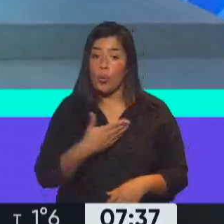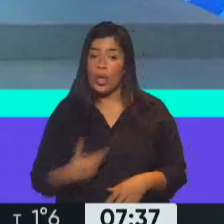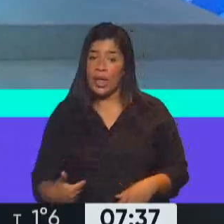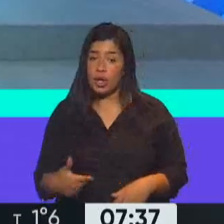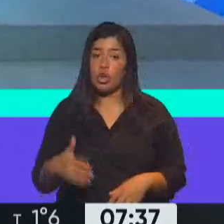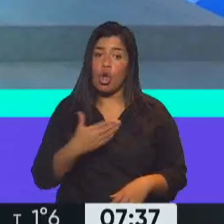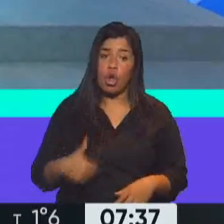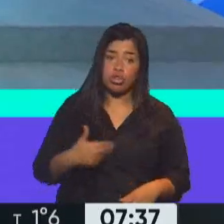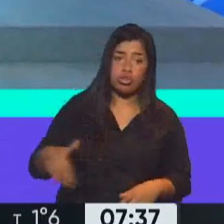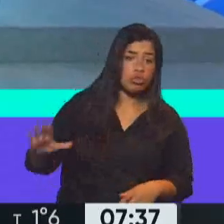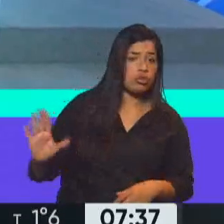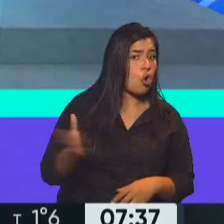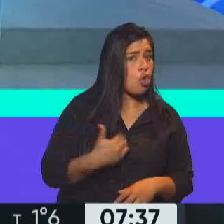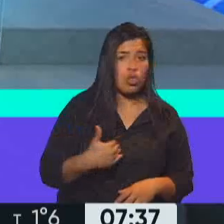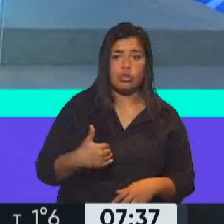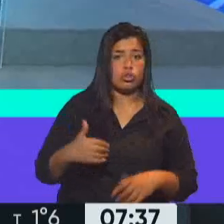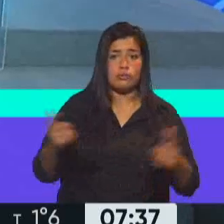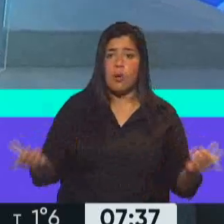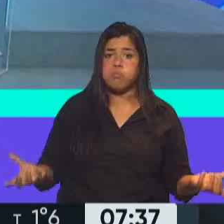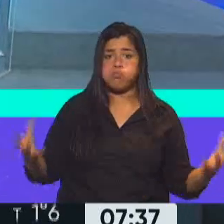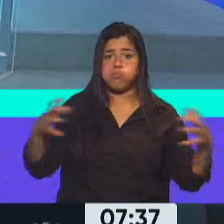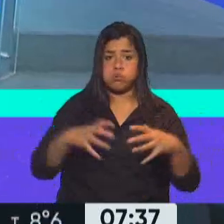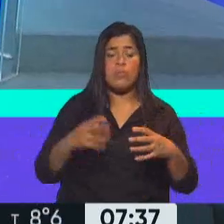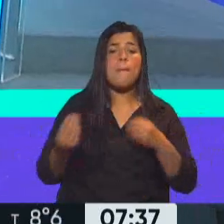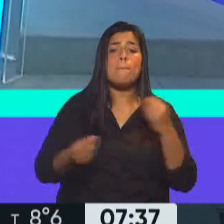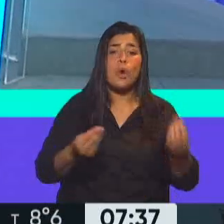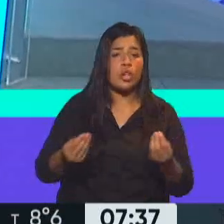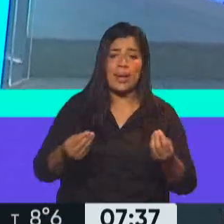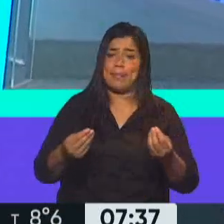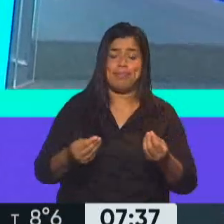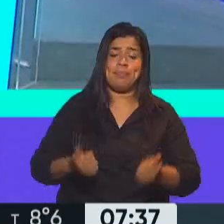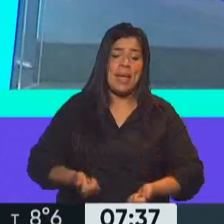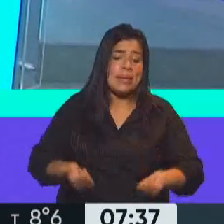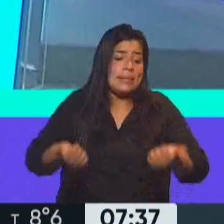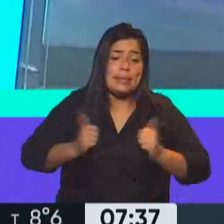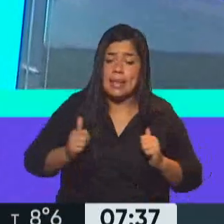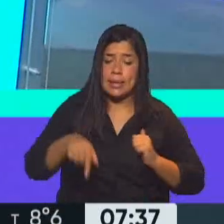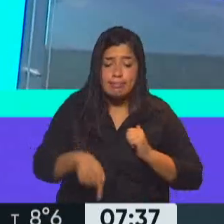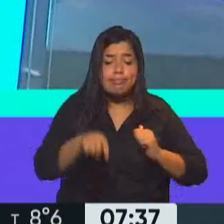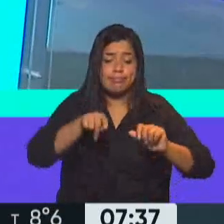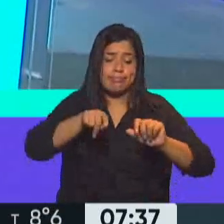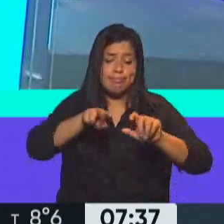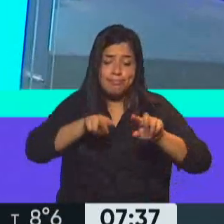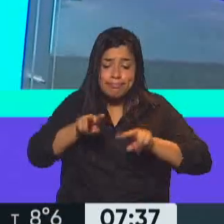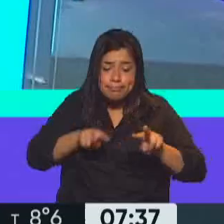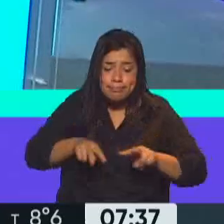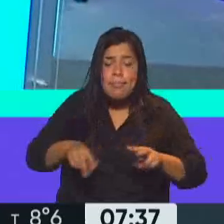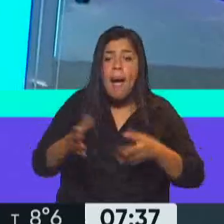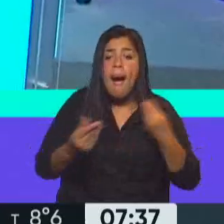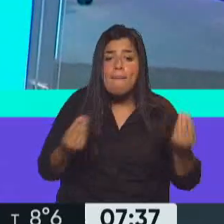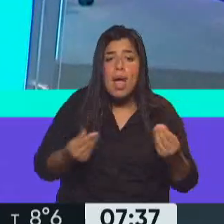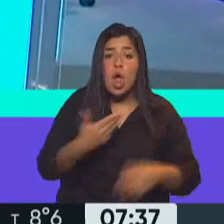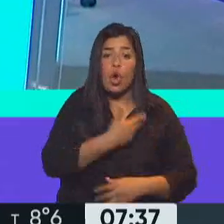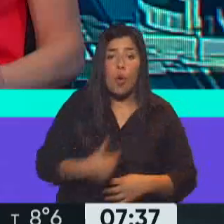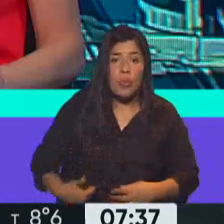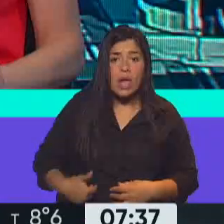dos, porque se va a tener que sentar a ver cómo se garpan las cuentas del 2022 el gobierno